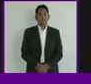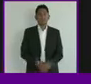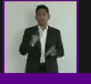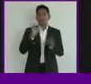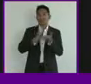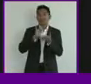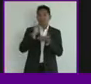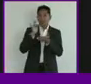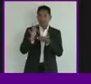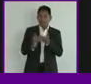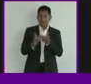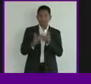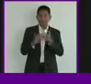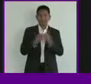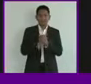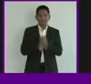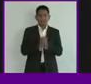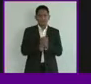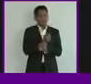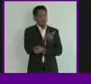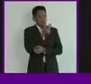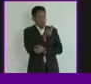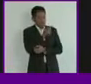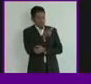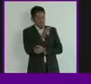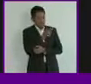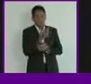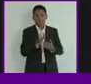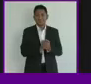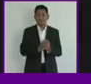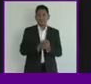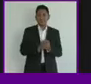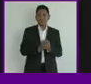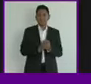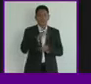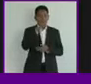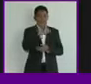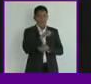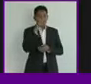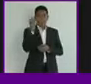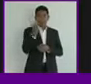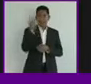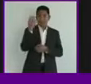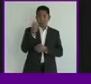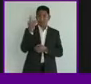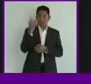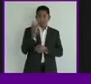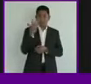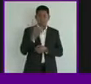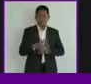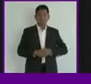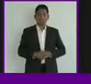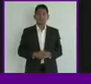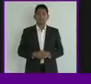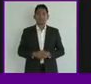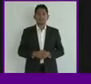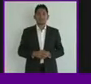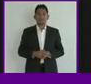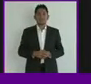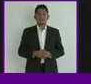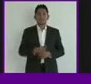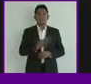Agradecemos a nuestras personas relatoras de este tercer y conversatorio Cultivando la Democracia en la Ciudad de México. En ese sentido,